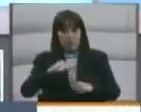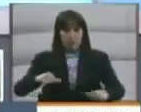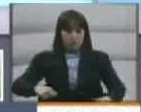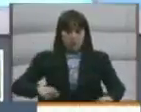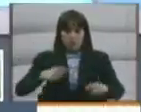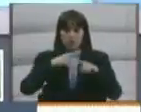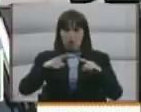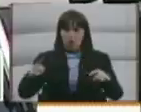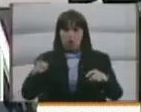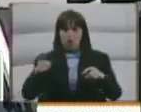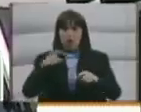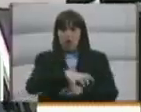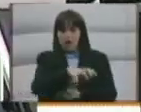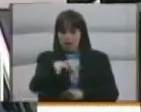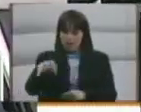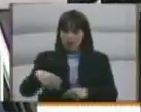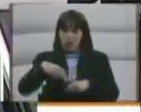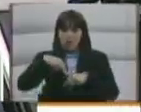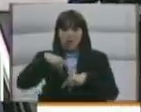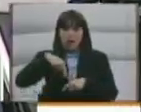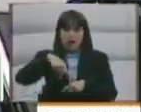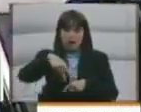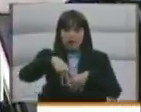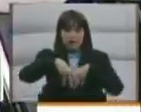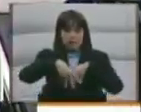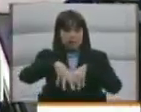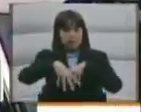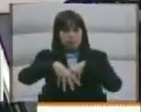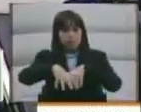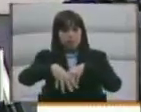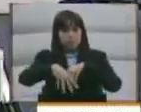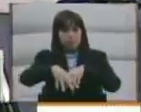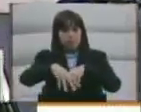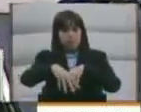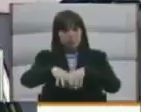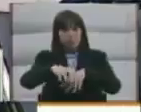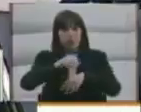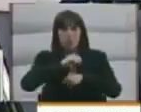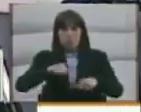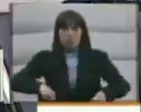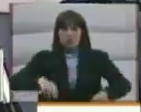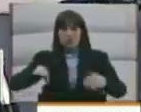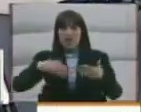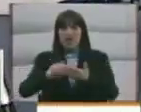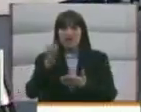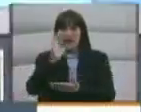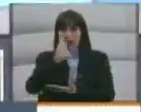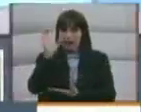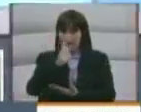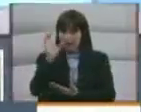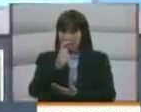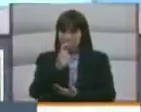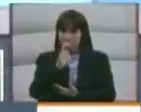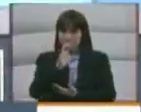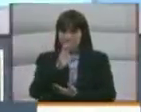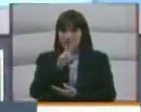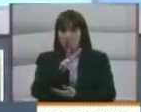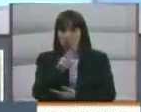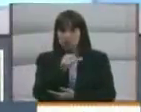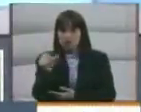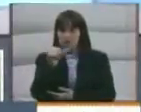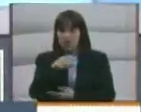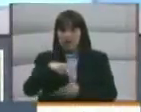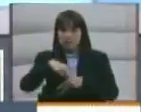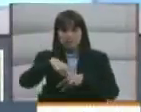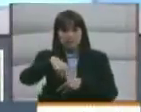caminando durante poco más de 2 semanas. Ayer nosotros tuvimos la oportunidad de recibirlos